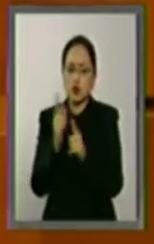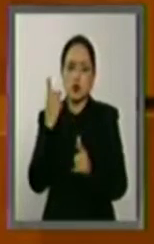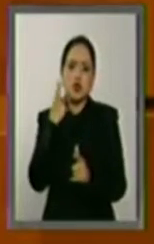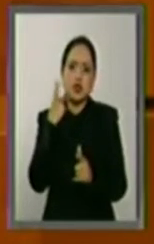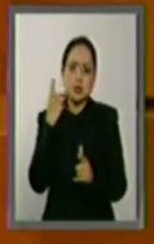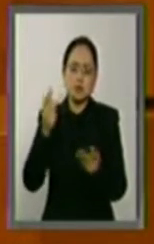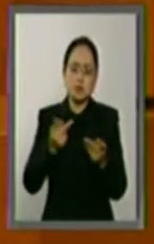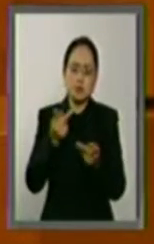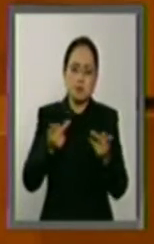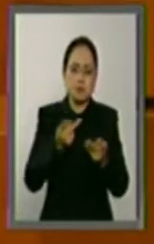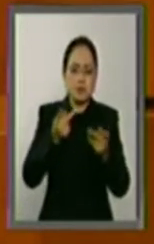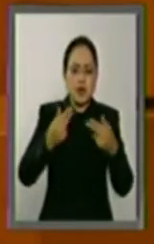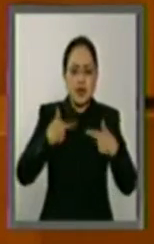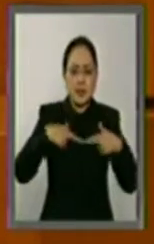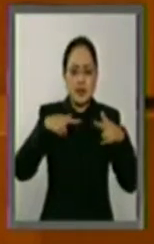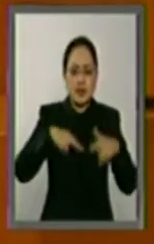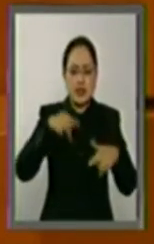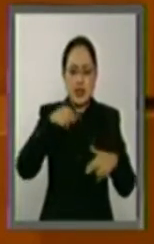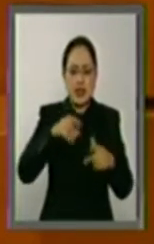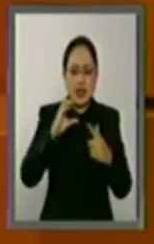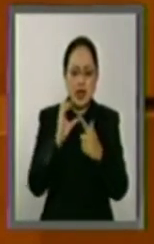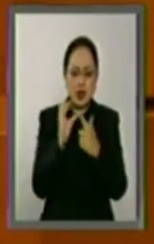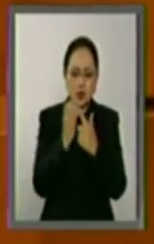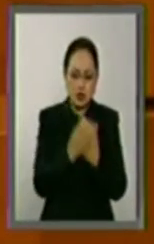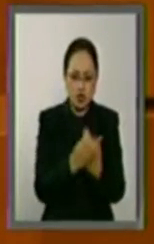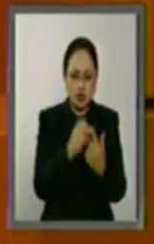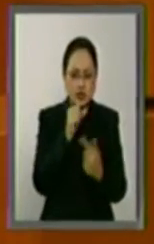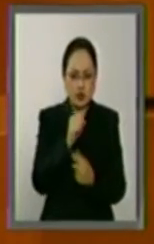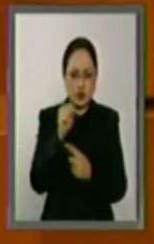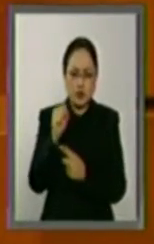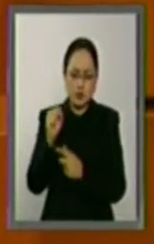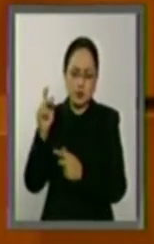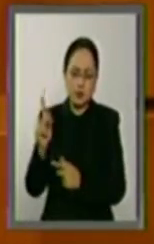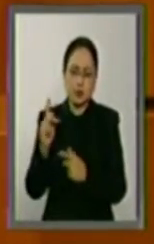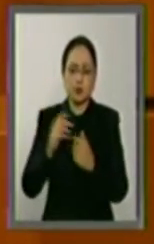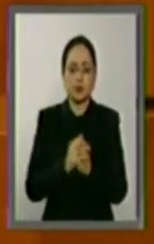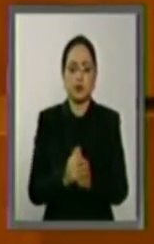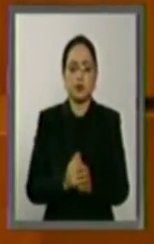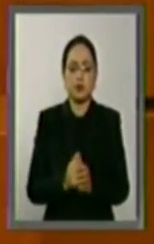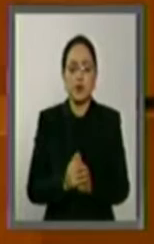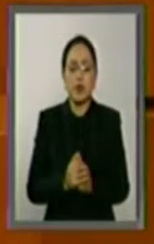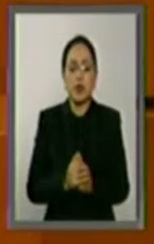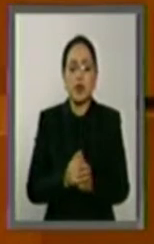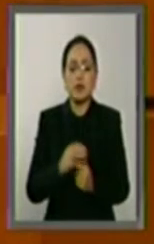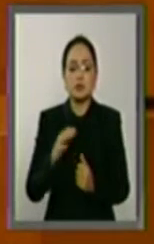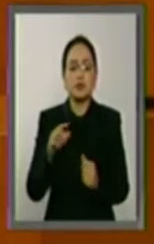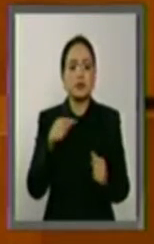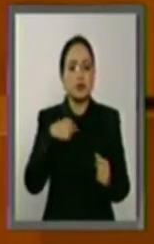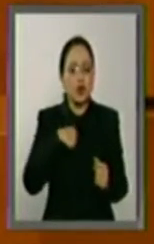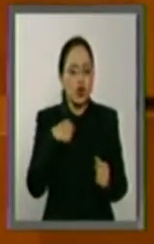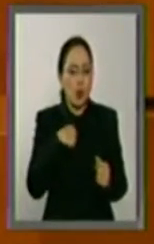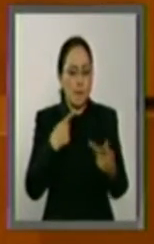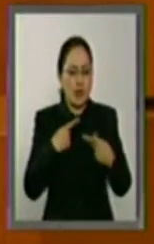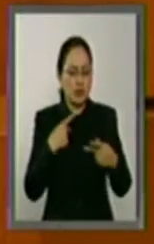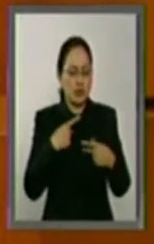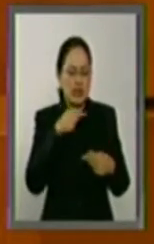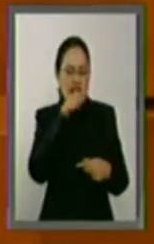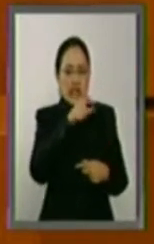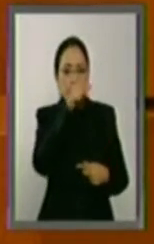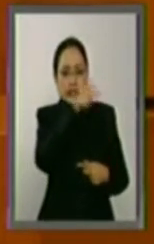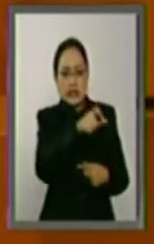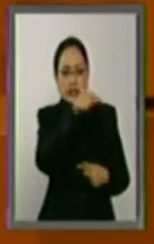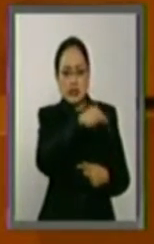parlamentarios representados en la Comisión de Seguridad Pública. Como académico, Álvaro Vizcaíno